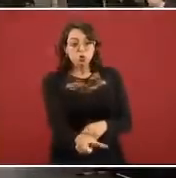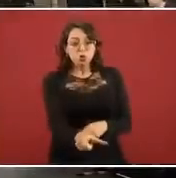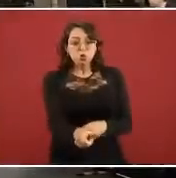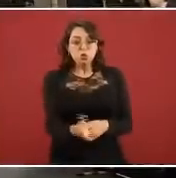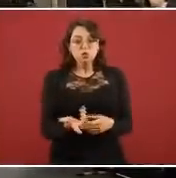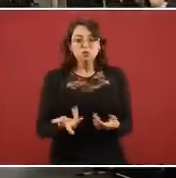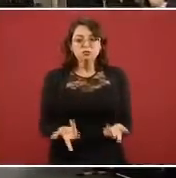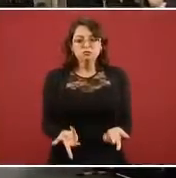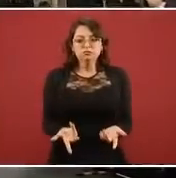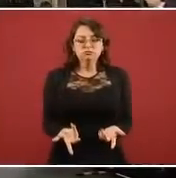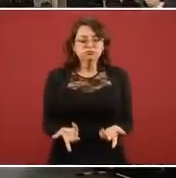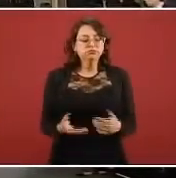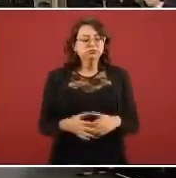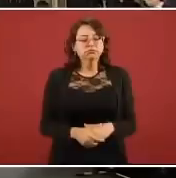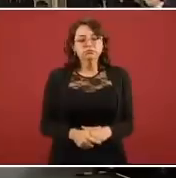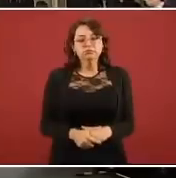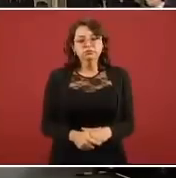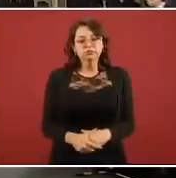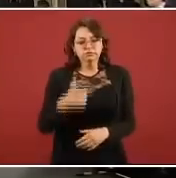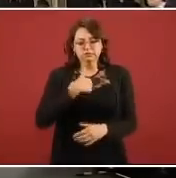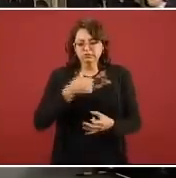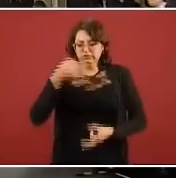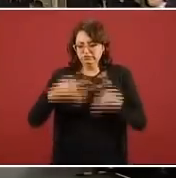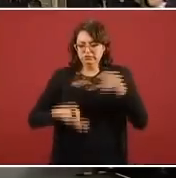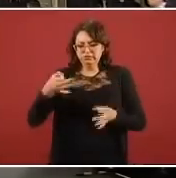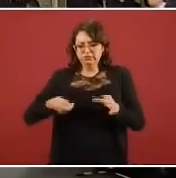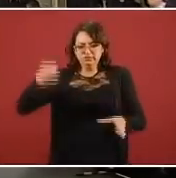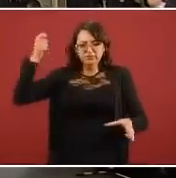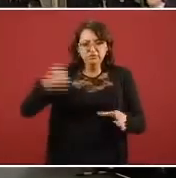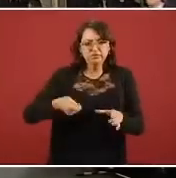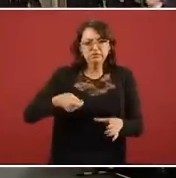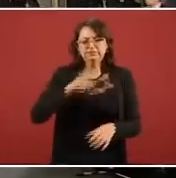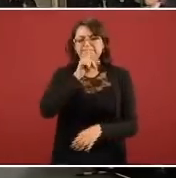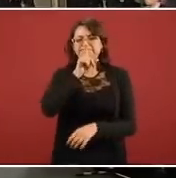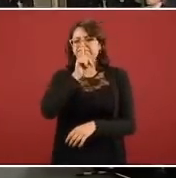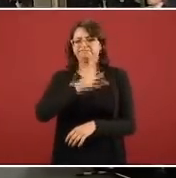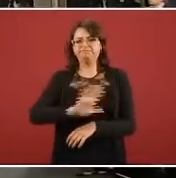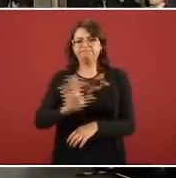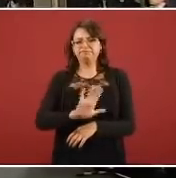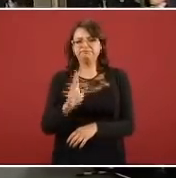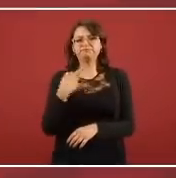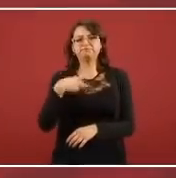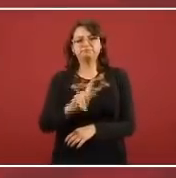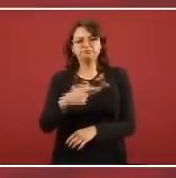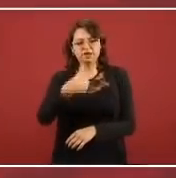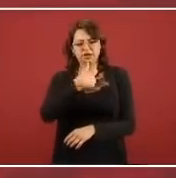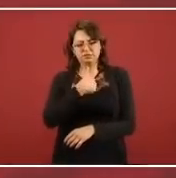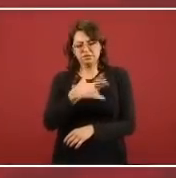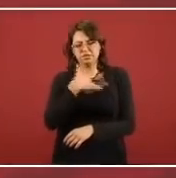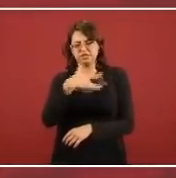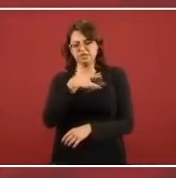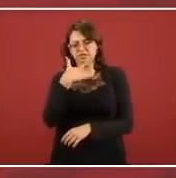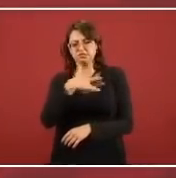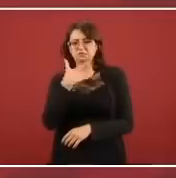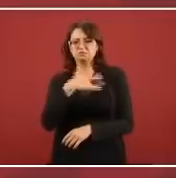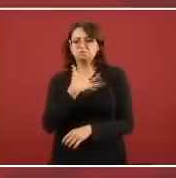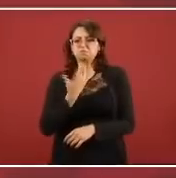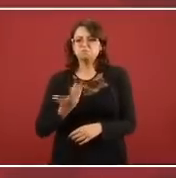para nosotros, y yo no soy juez, pero en lo que a mí corresponde,